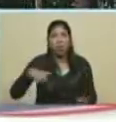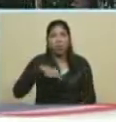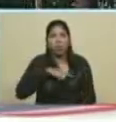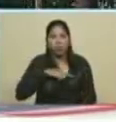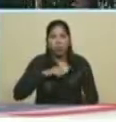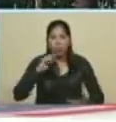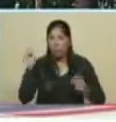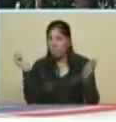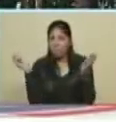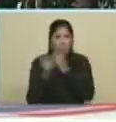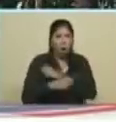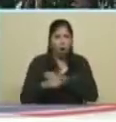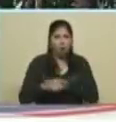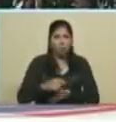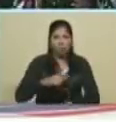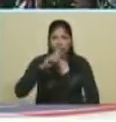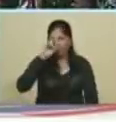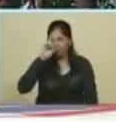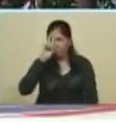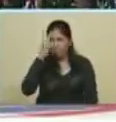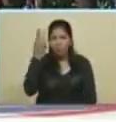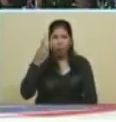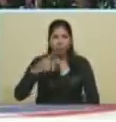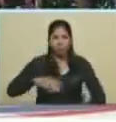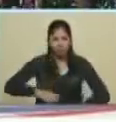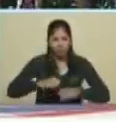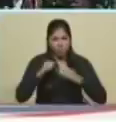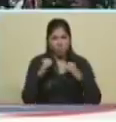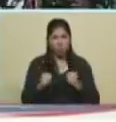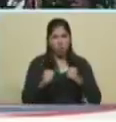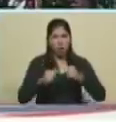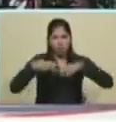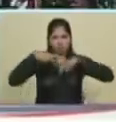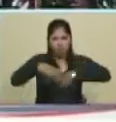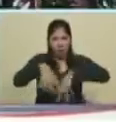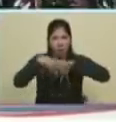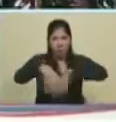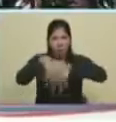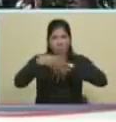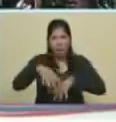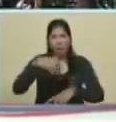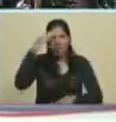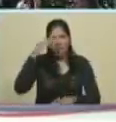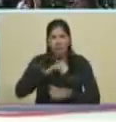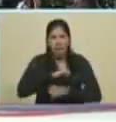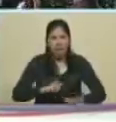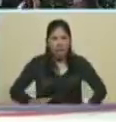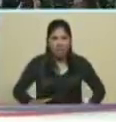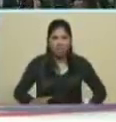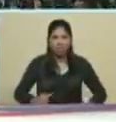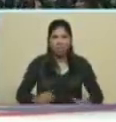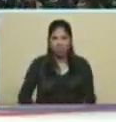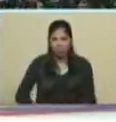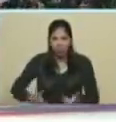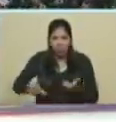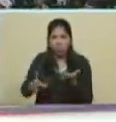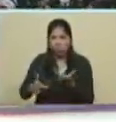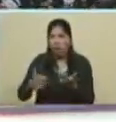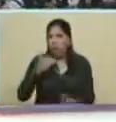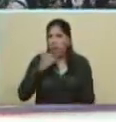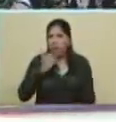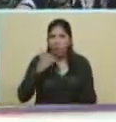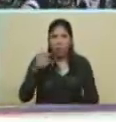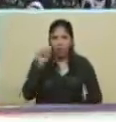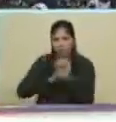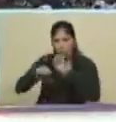podemos transformar en un poderoso ejército de libertadores y libertadores para defender